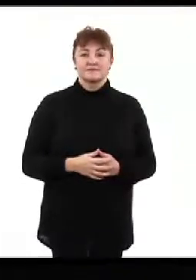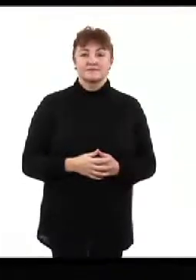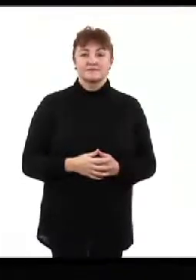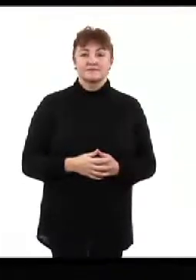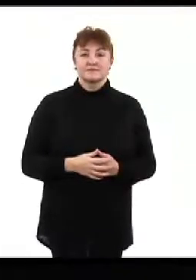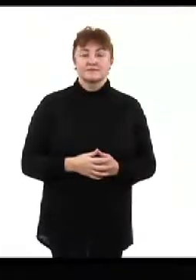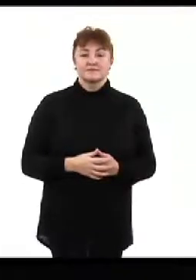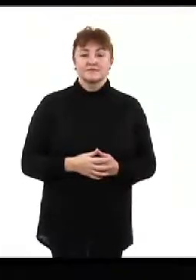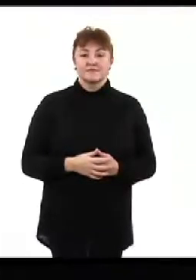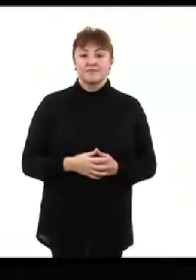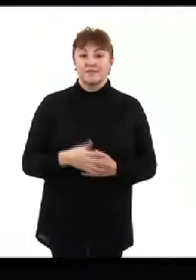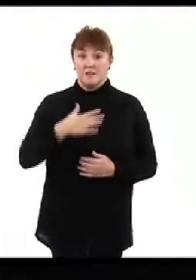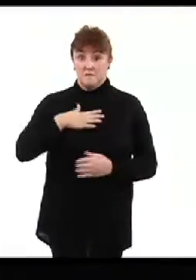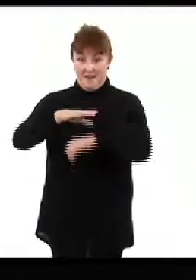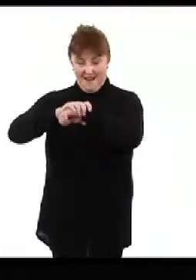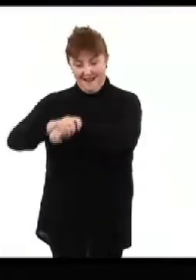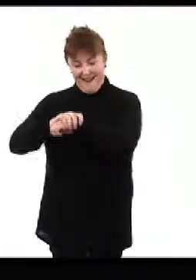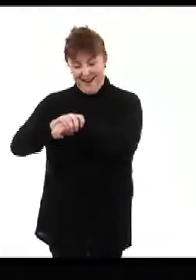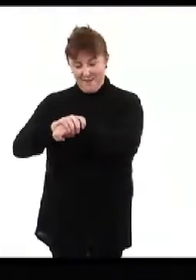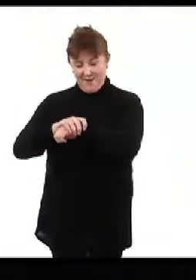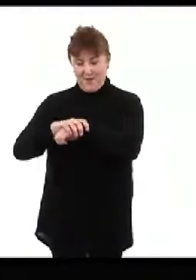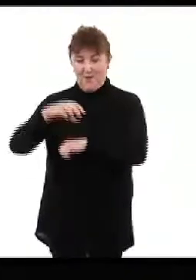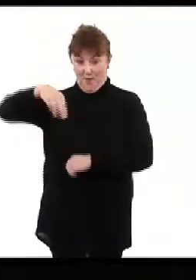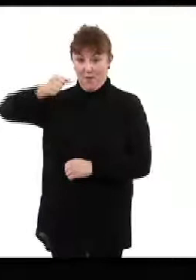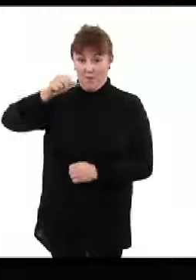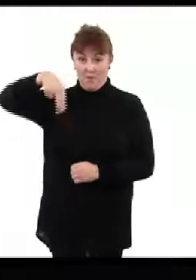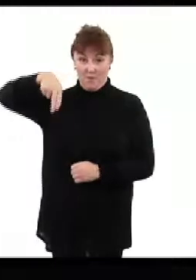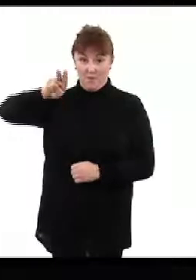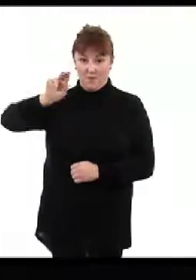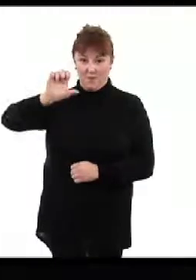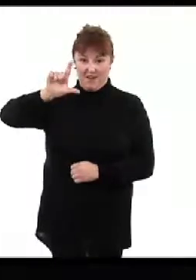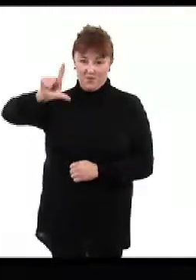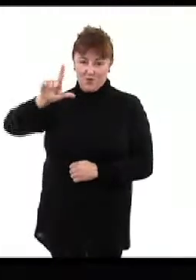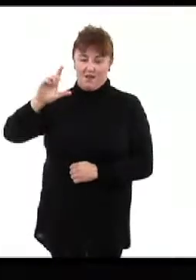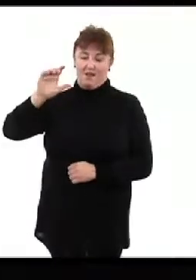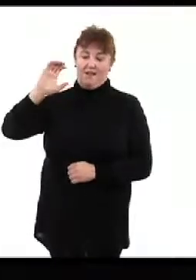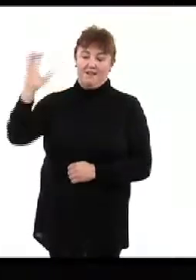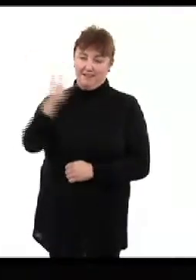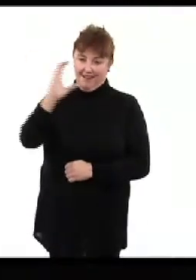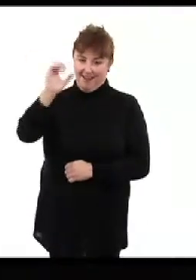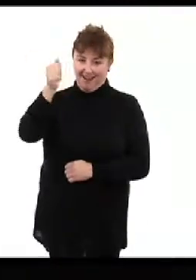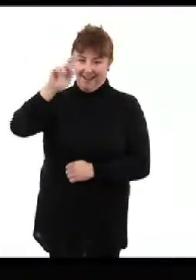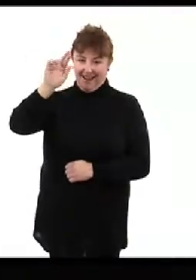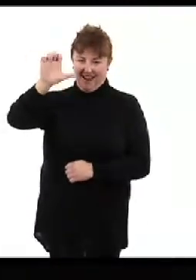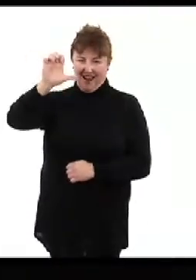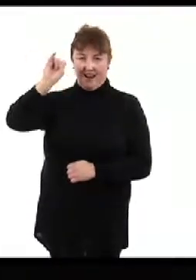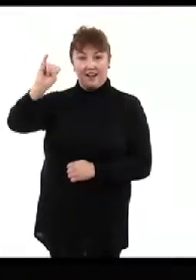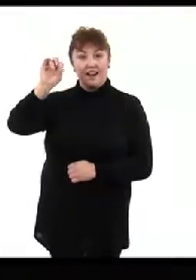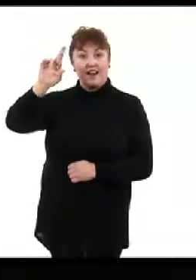A mi buen amigo Manuel Carreiras, a Mr. Paul que es muy amigo mío, y a